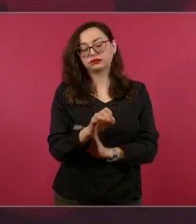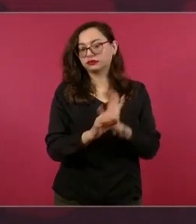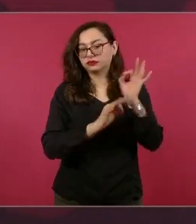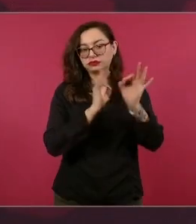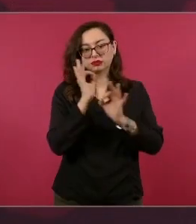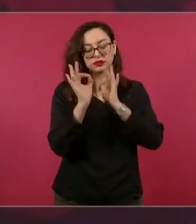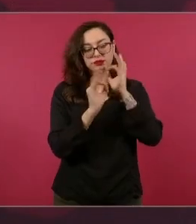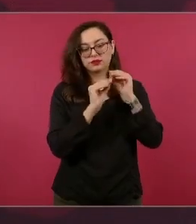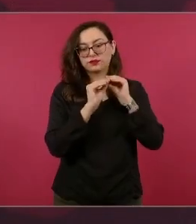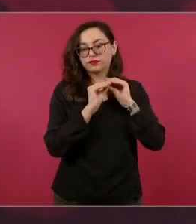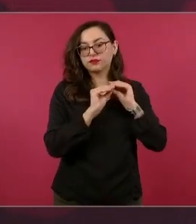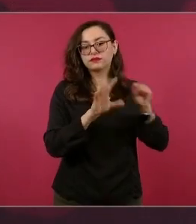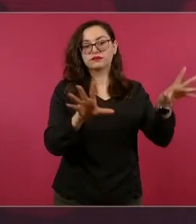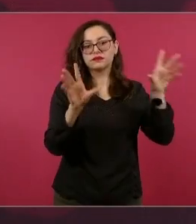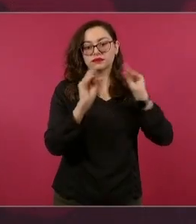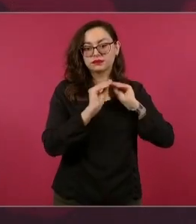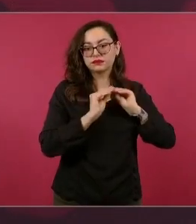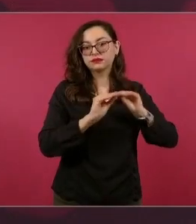era